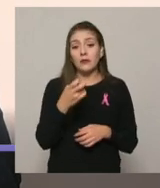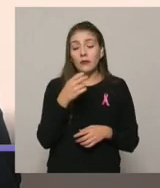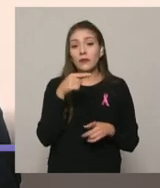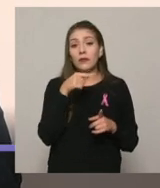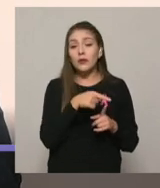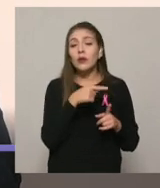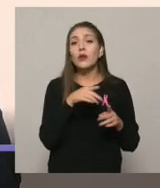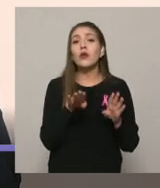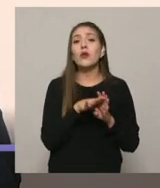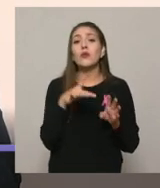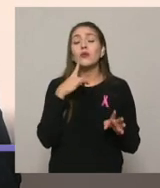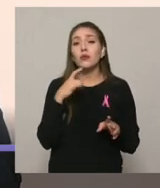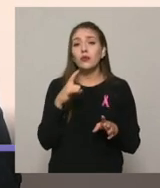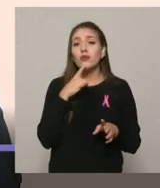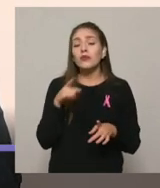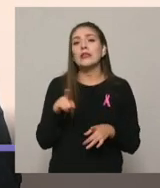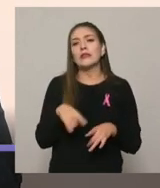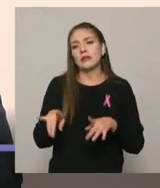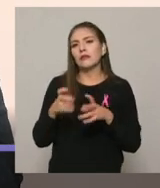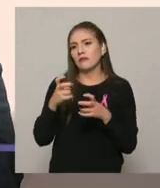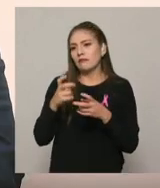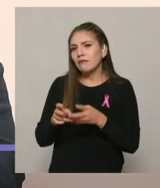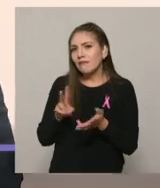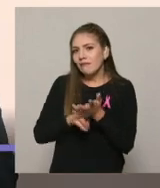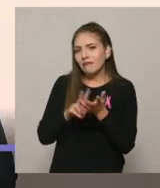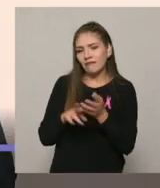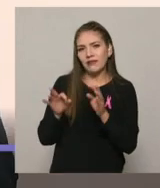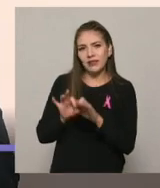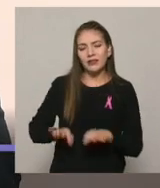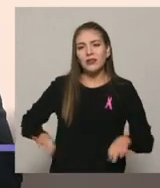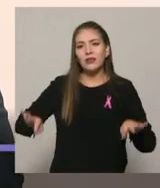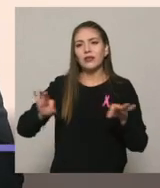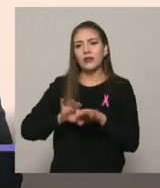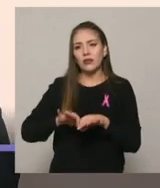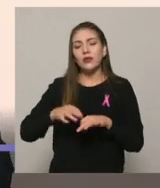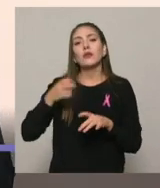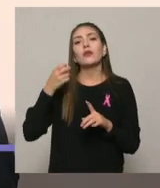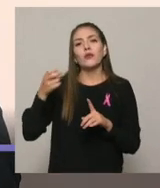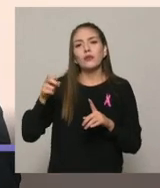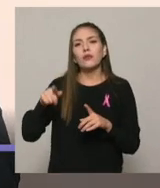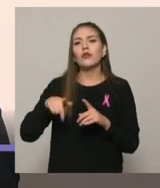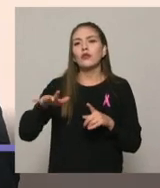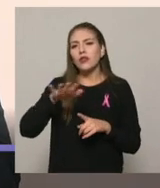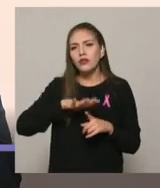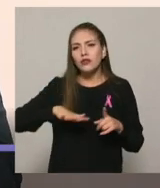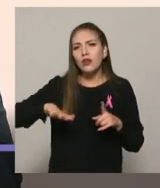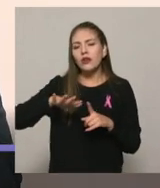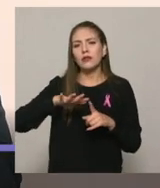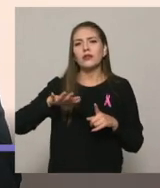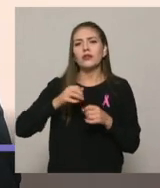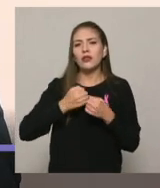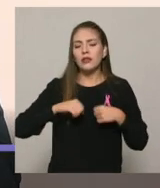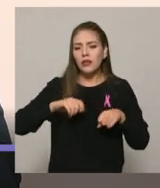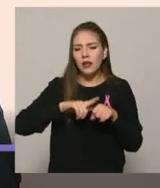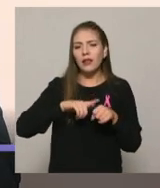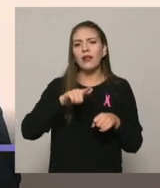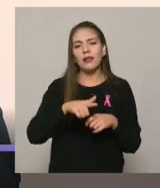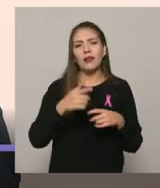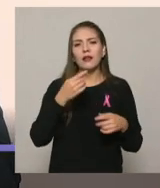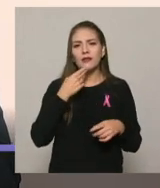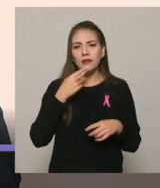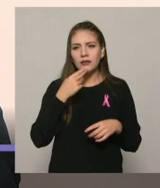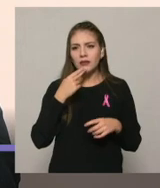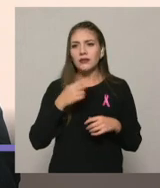ser más importantes y creo que a esos espacios está acudiendo la sociedad. Ya los medios,